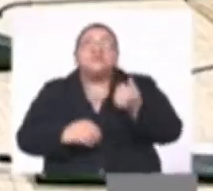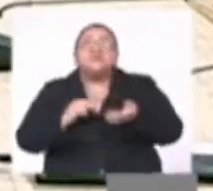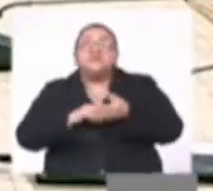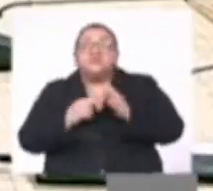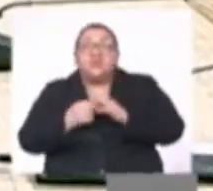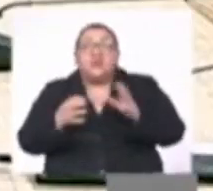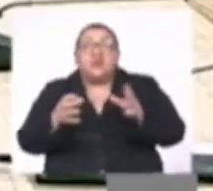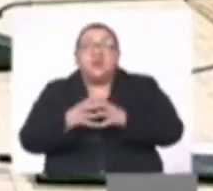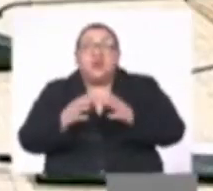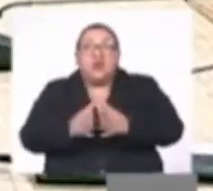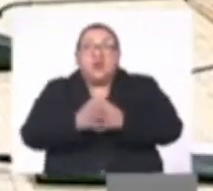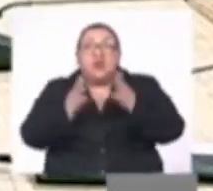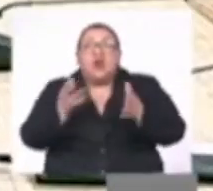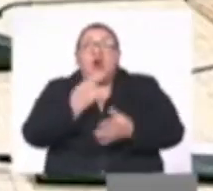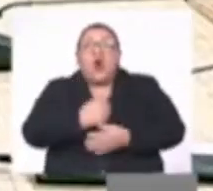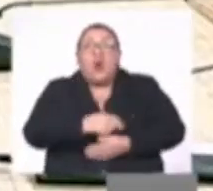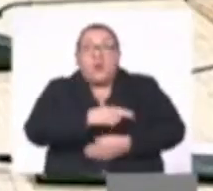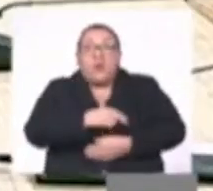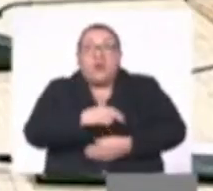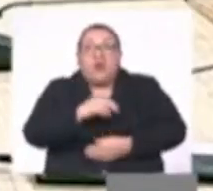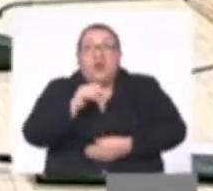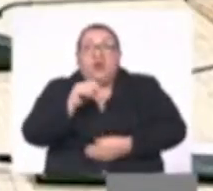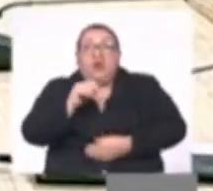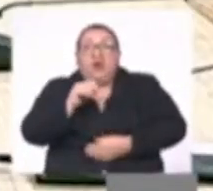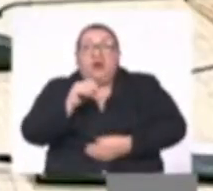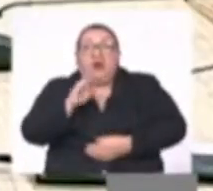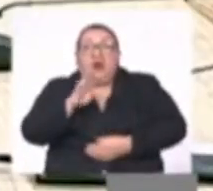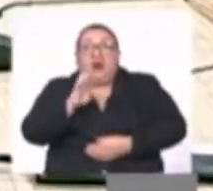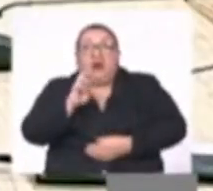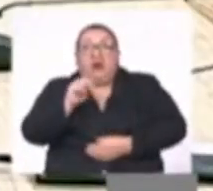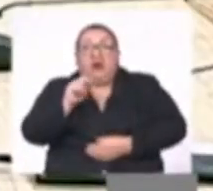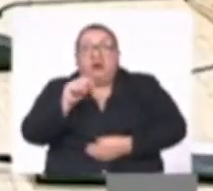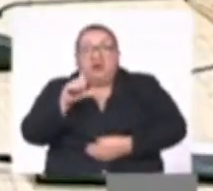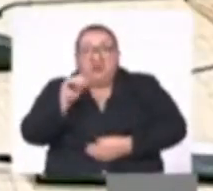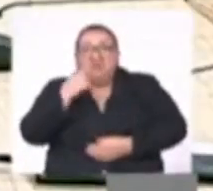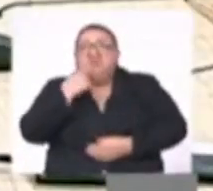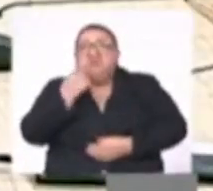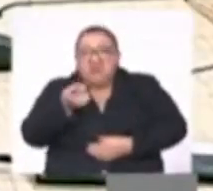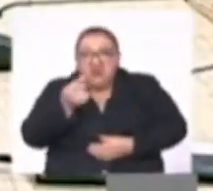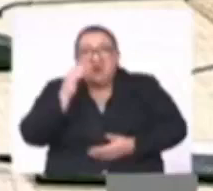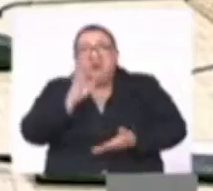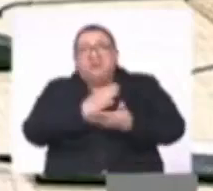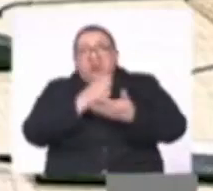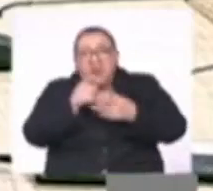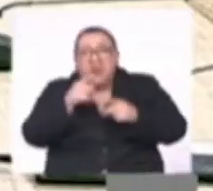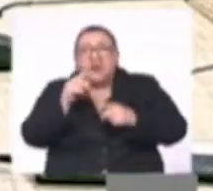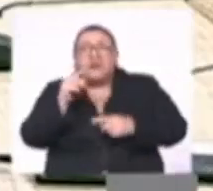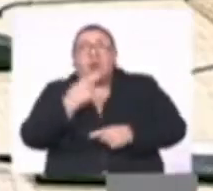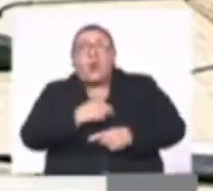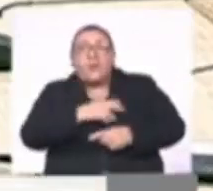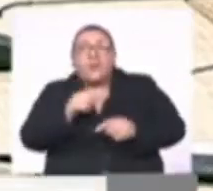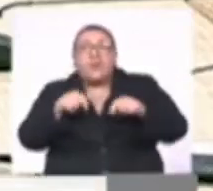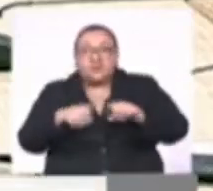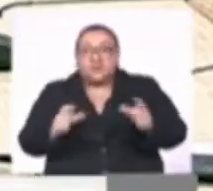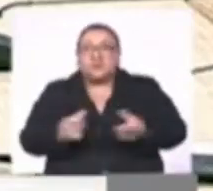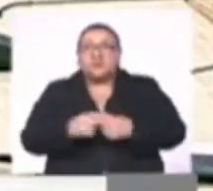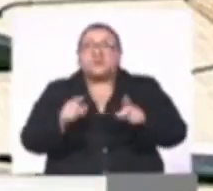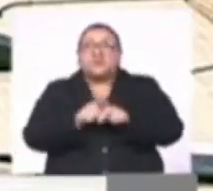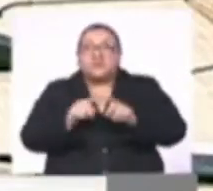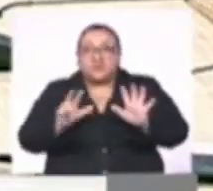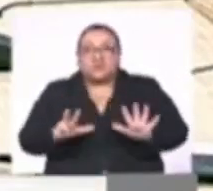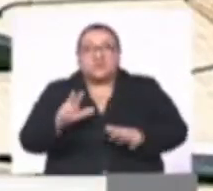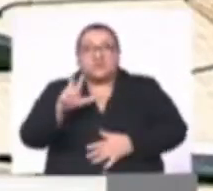ampliación del hospital, por ejemplo, Sergio Enrique Bernales, que está en Comas. Además de esta comisión, también a